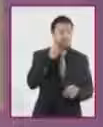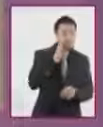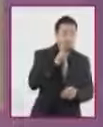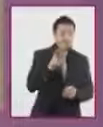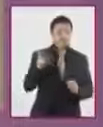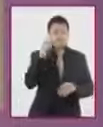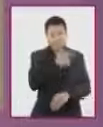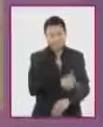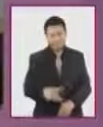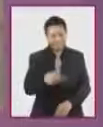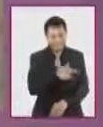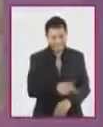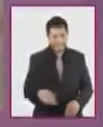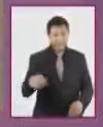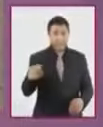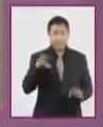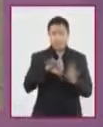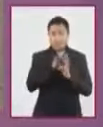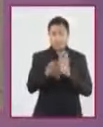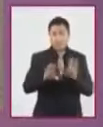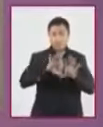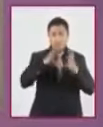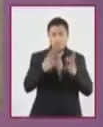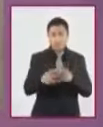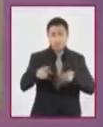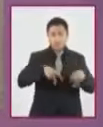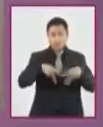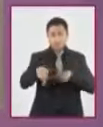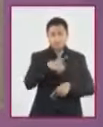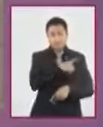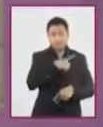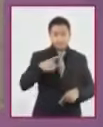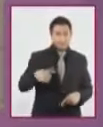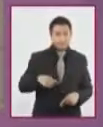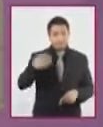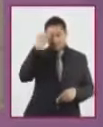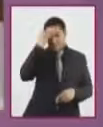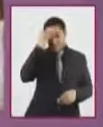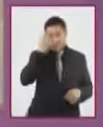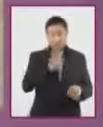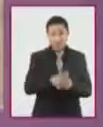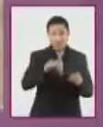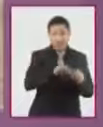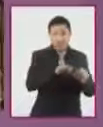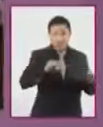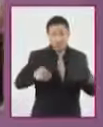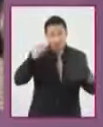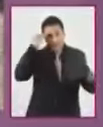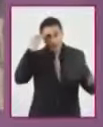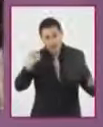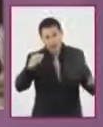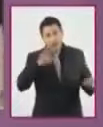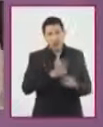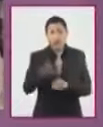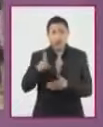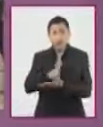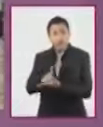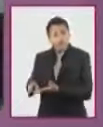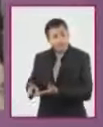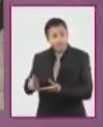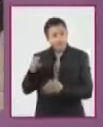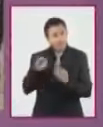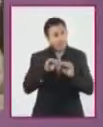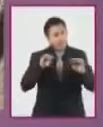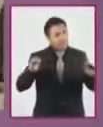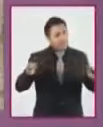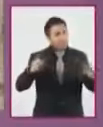que tiene un balón de fútbol, necesitamos saber la distancia que recorre en un tiempo determinado y cuál es la dirección de este